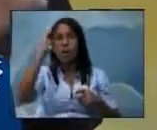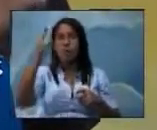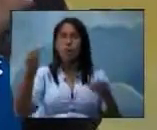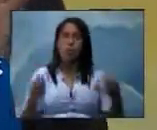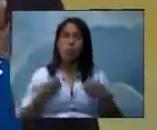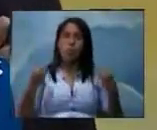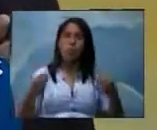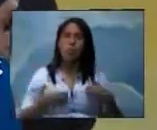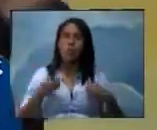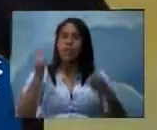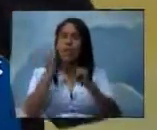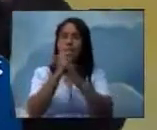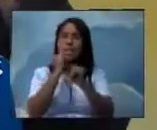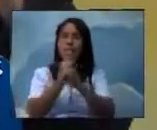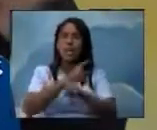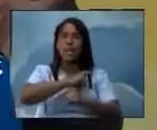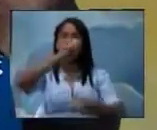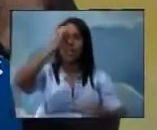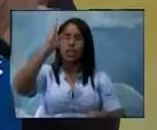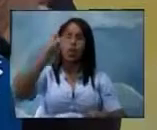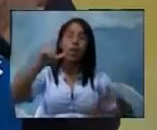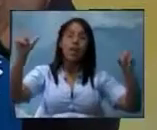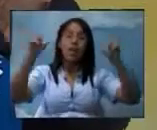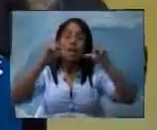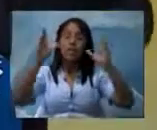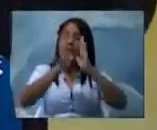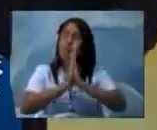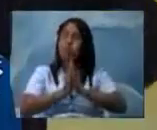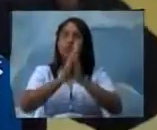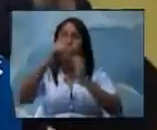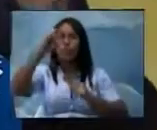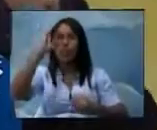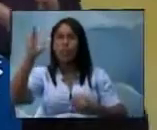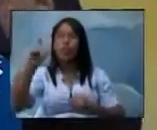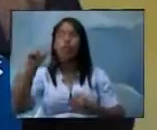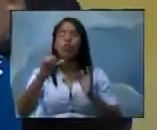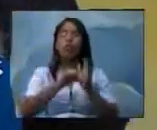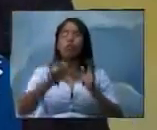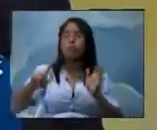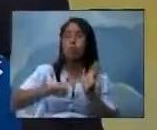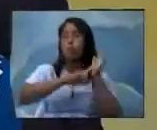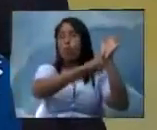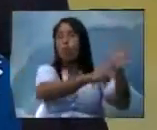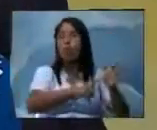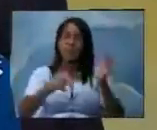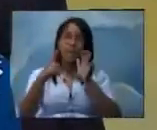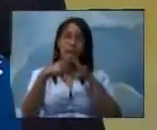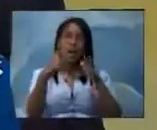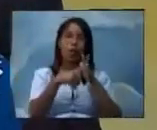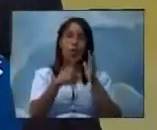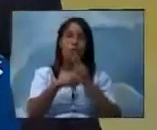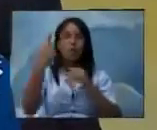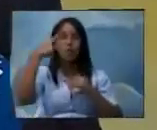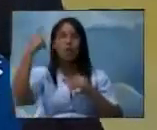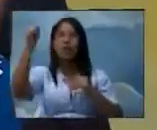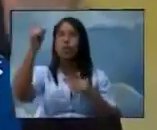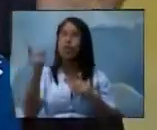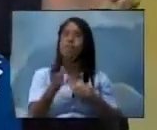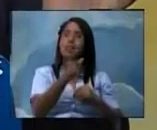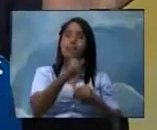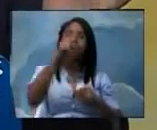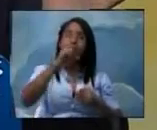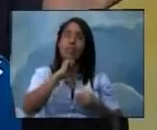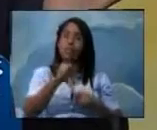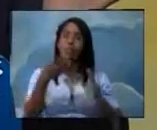viven en el internet de Dios, en la televisión de Dios, donde Dios muestra las cosas para con el ser humano.